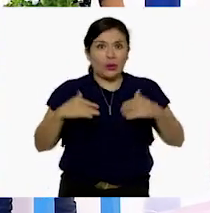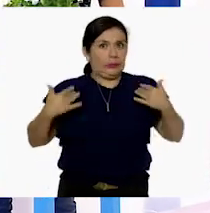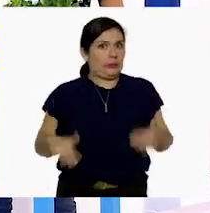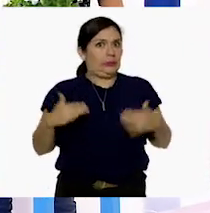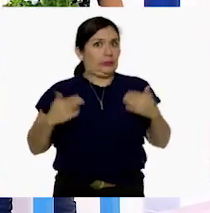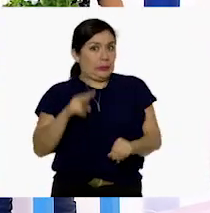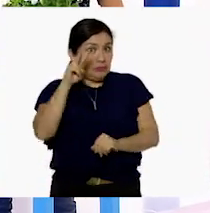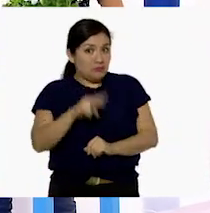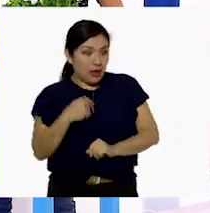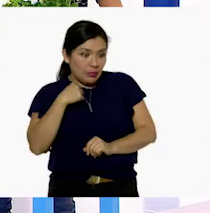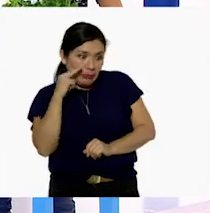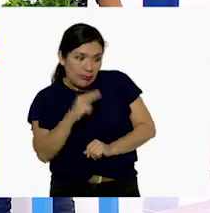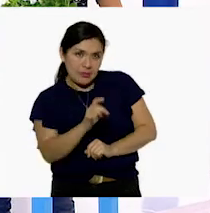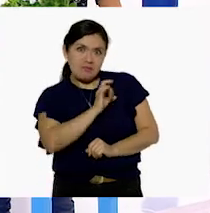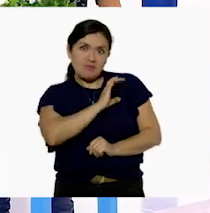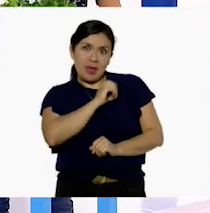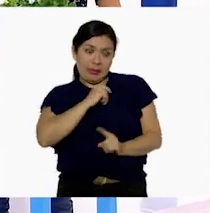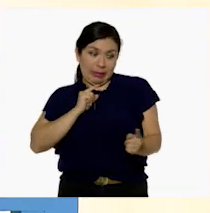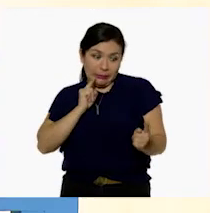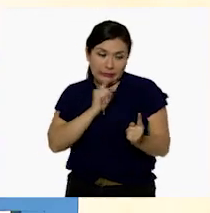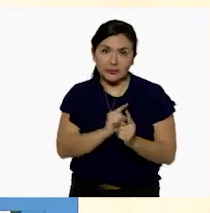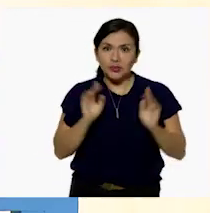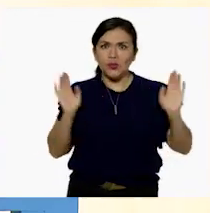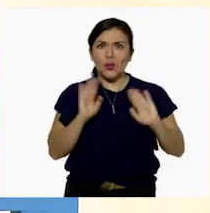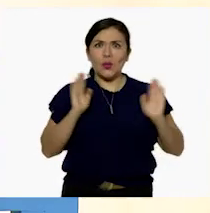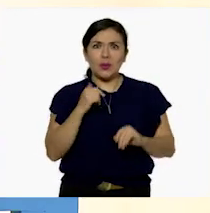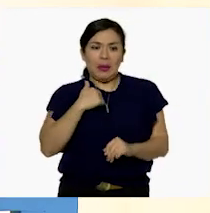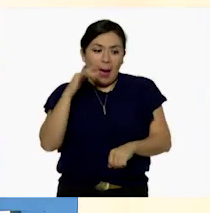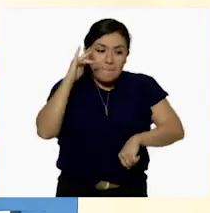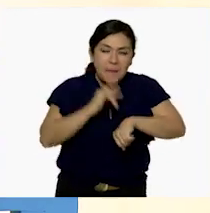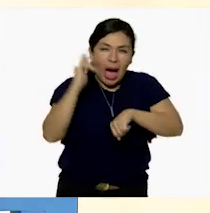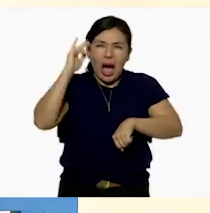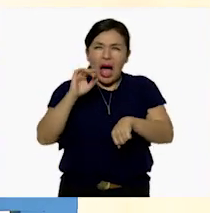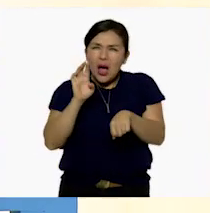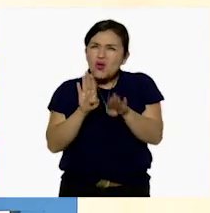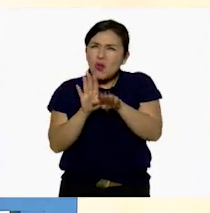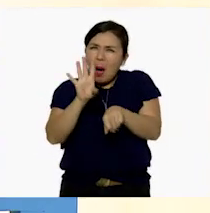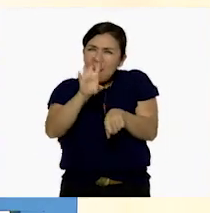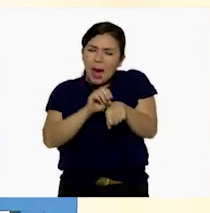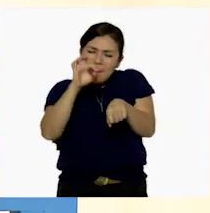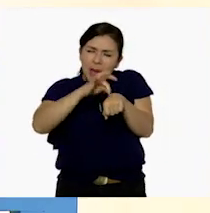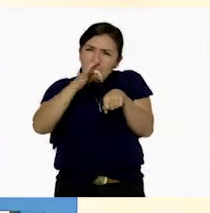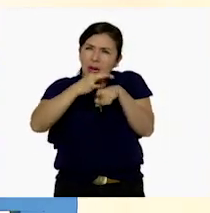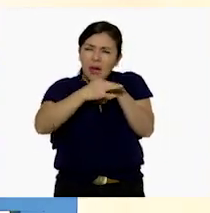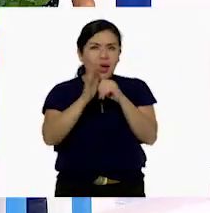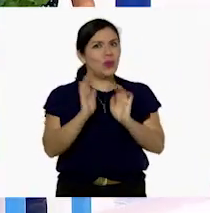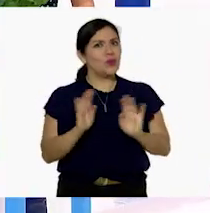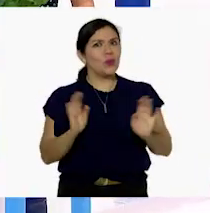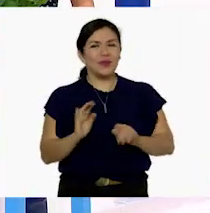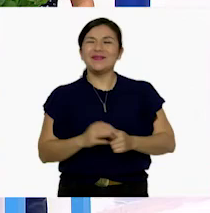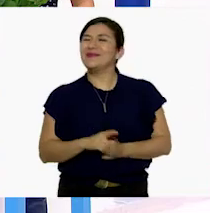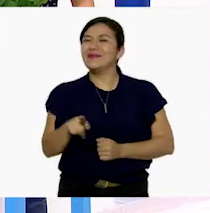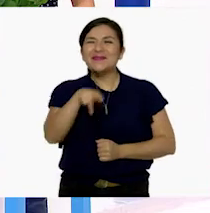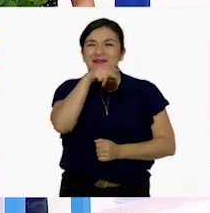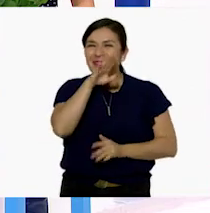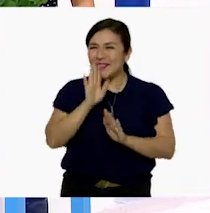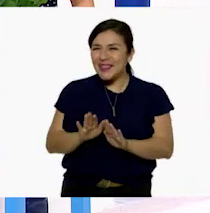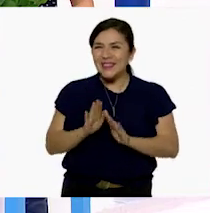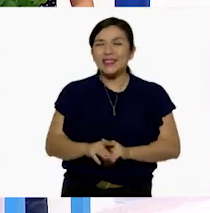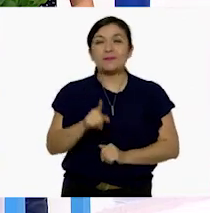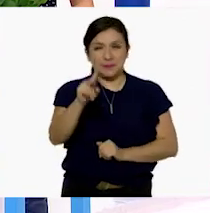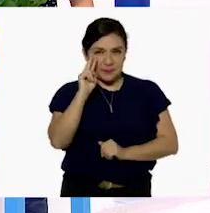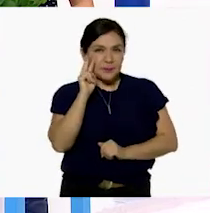yo tengo miedo de acercarme mucho porque se me hace que me voy a espinar si lo agarro o me acerco. No te preocupes, Pepe, no va a pasar eso.